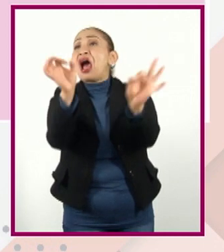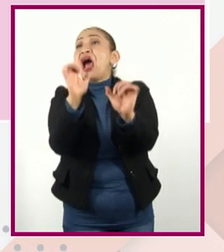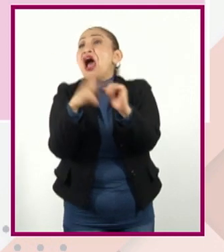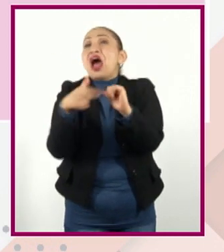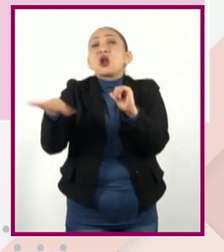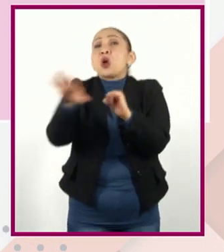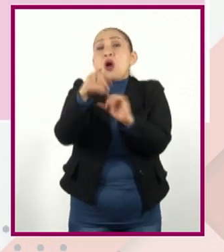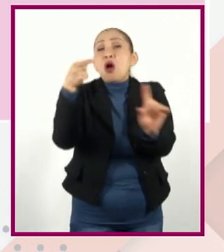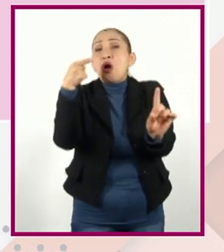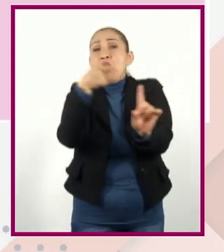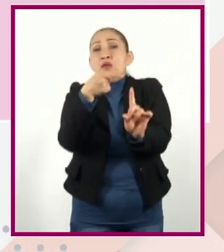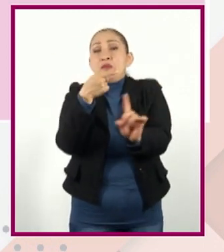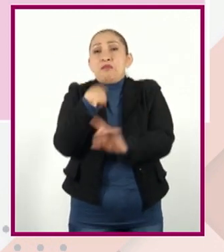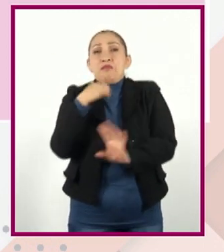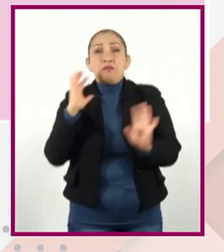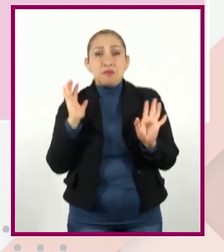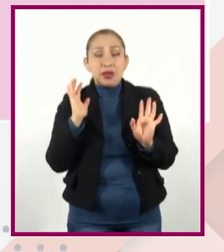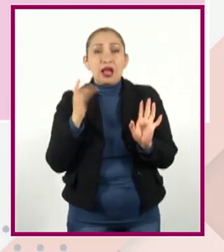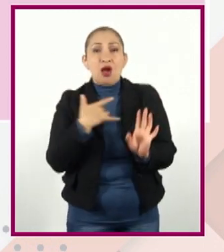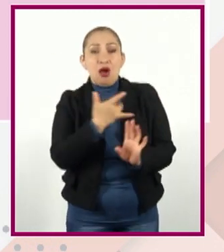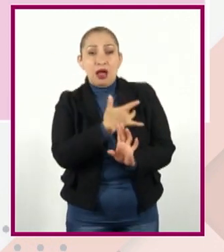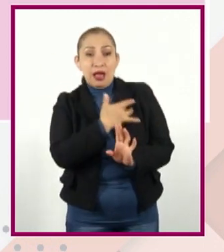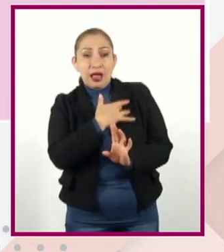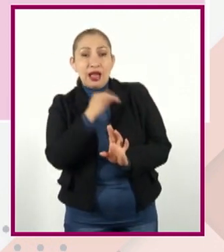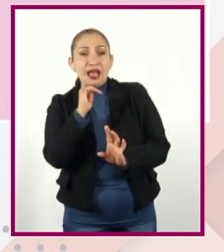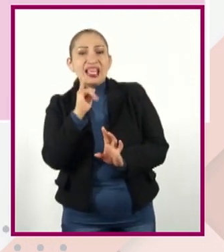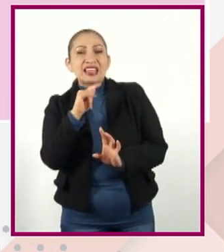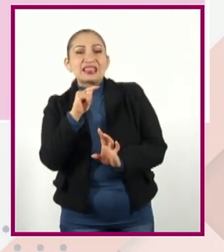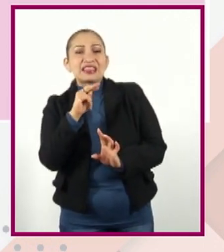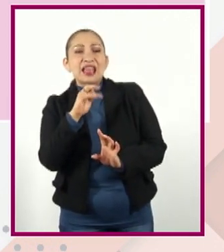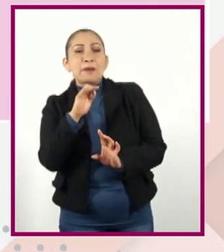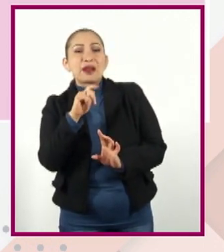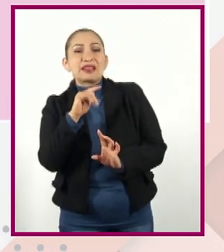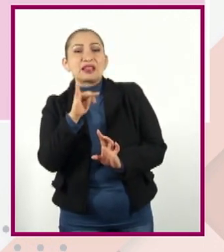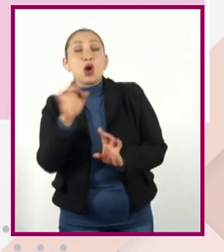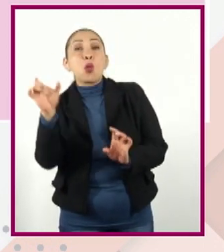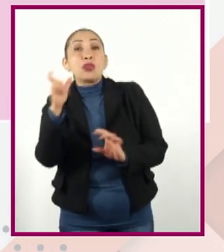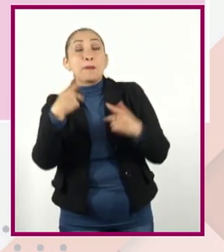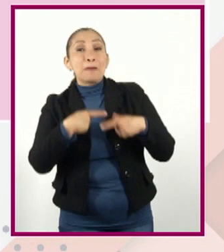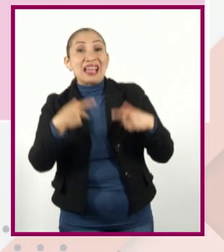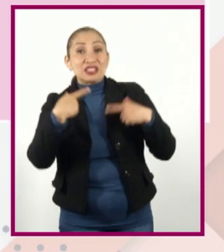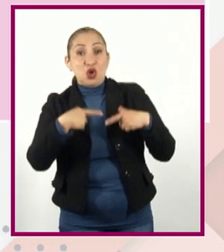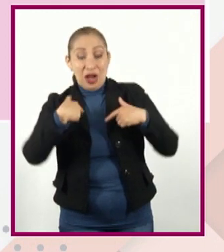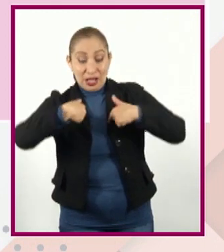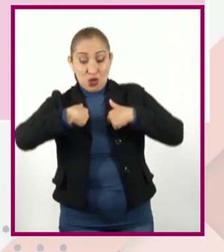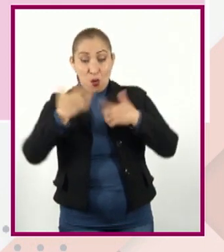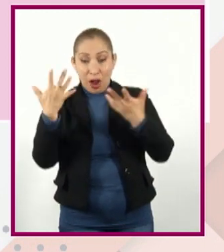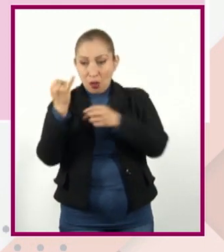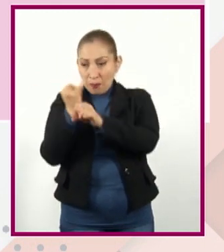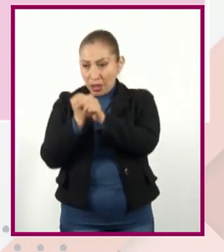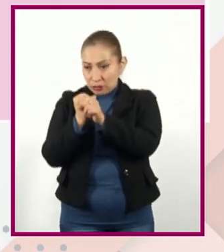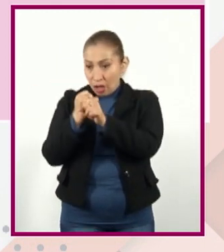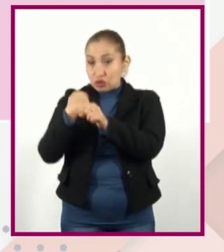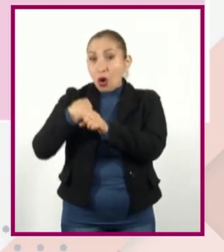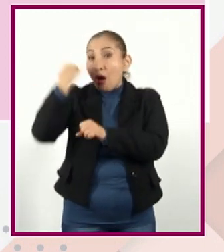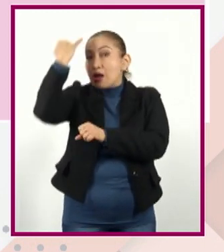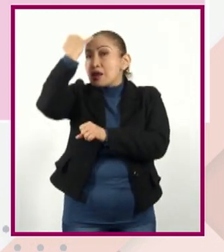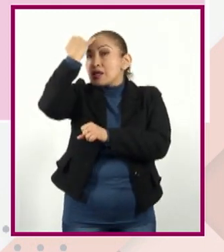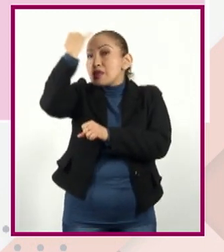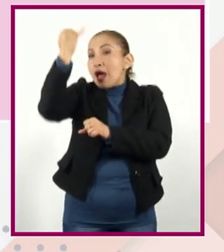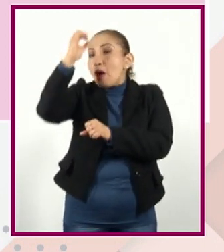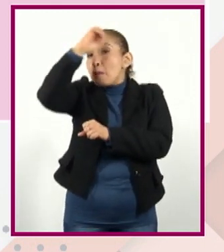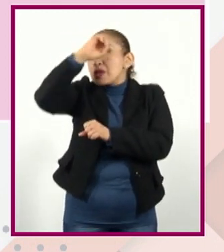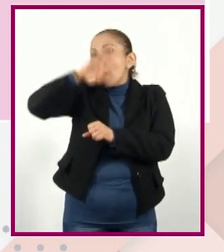de manera objetiva; interpretativo, cuando la o el reportero incluye valoraciones y juicios